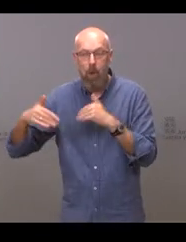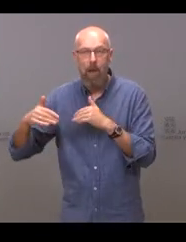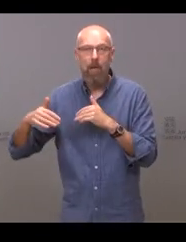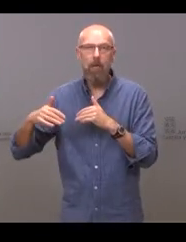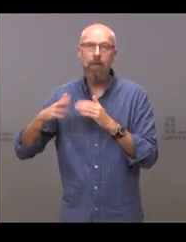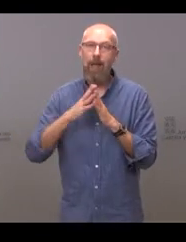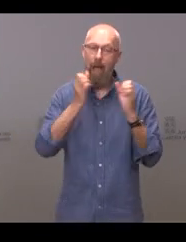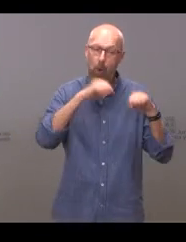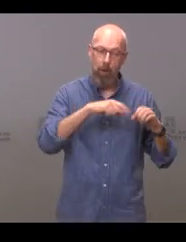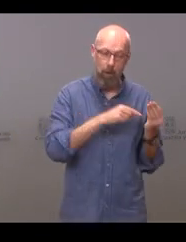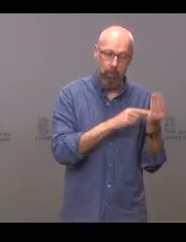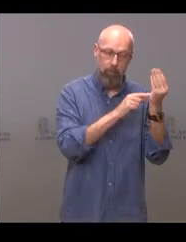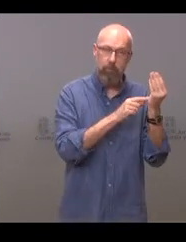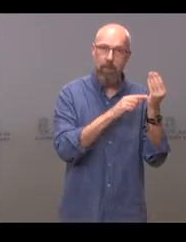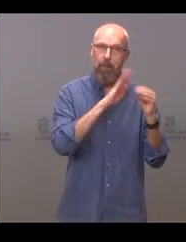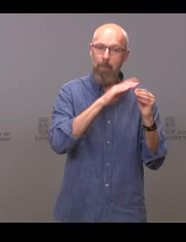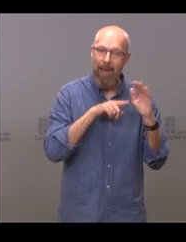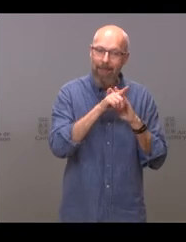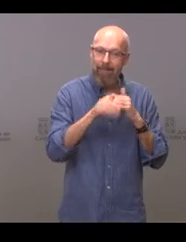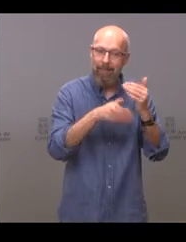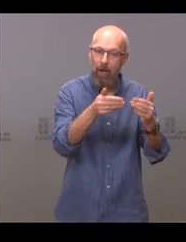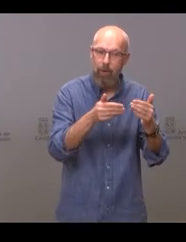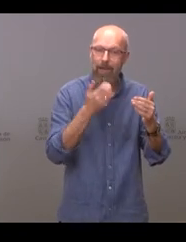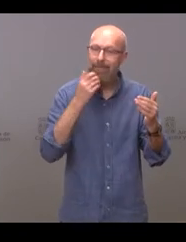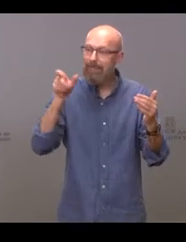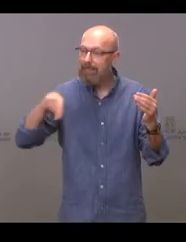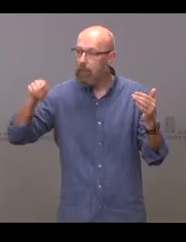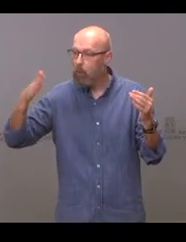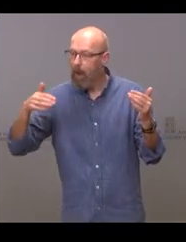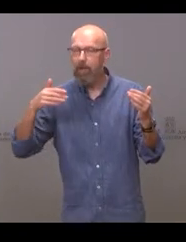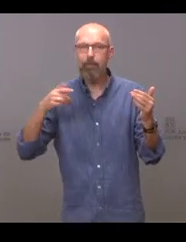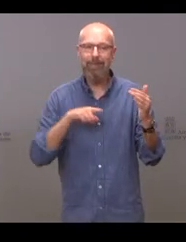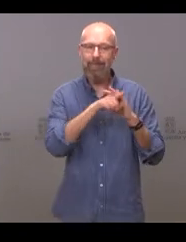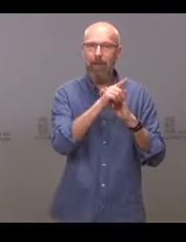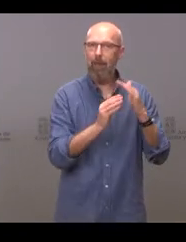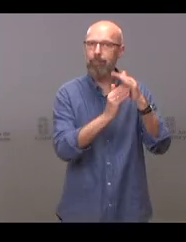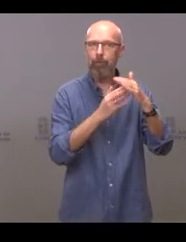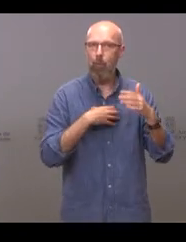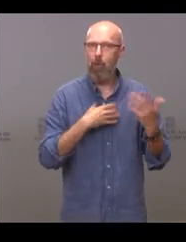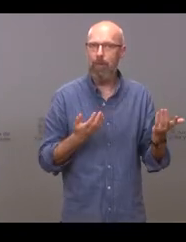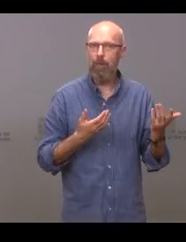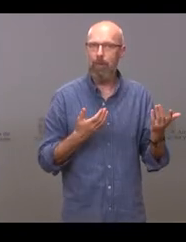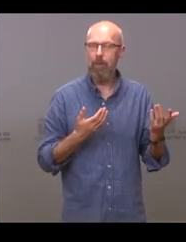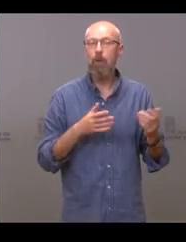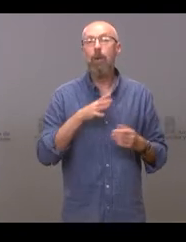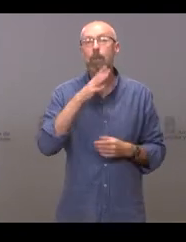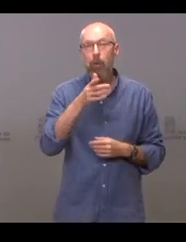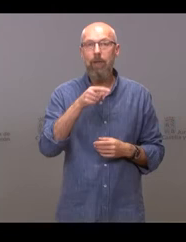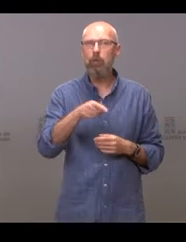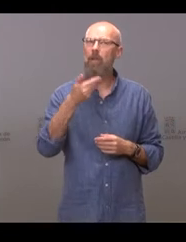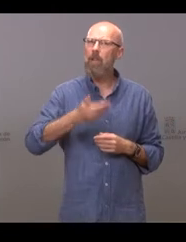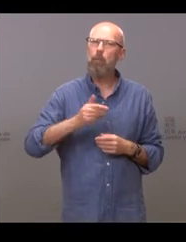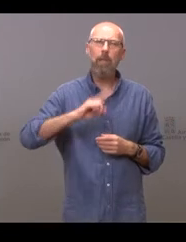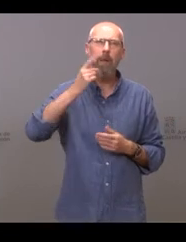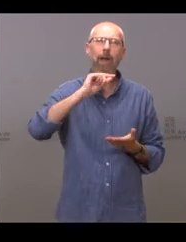que hemos firmado hoy para poderlos desarrollar no se podrían llevar a la práctica por lo tanto para nosotros es más importante el desarrollo